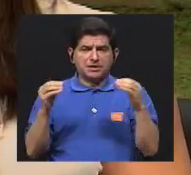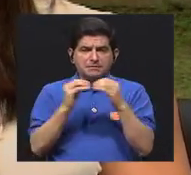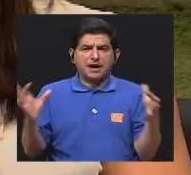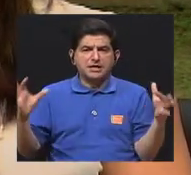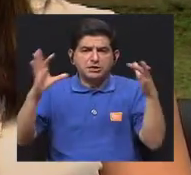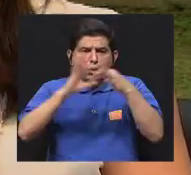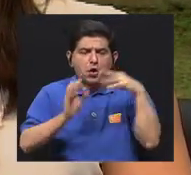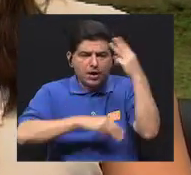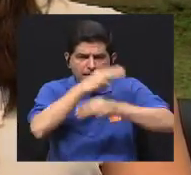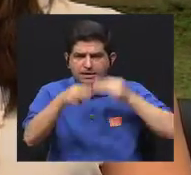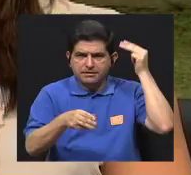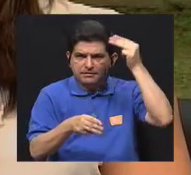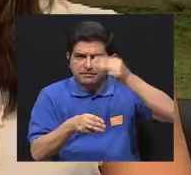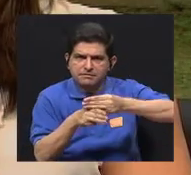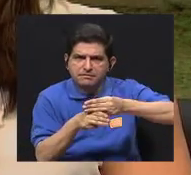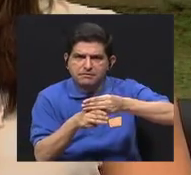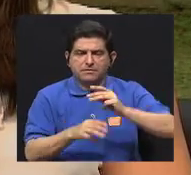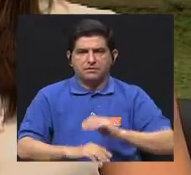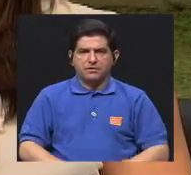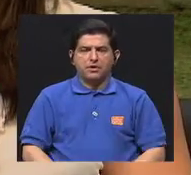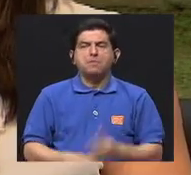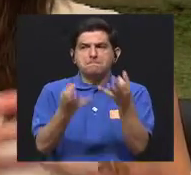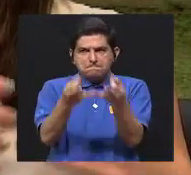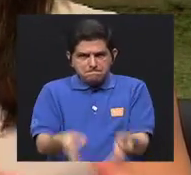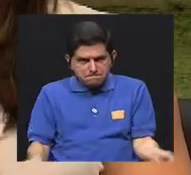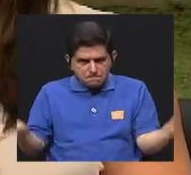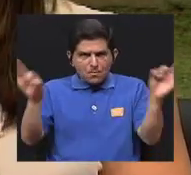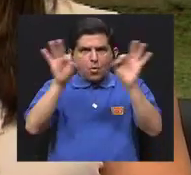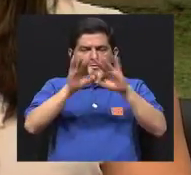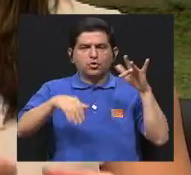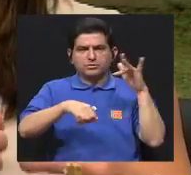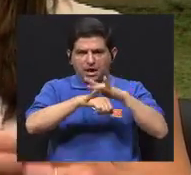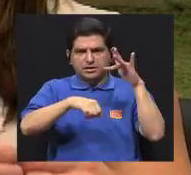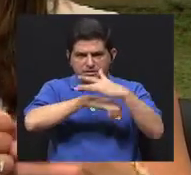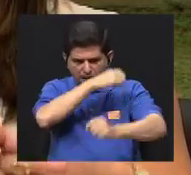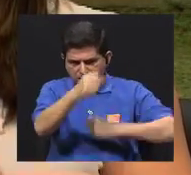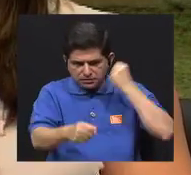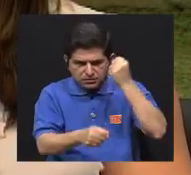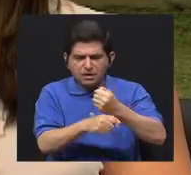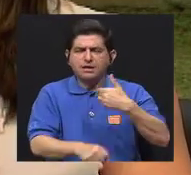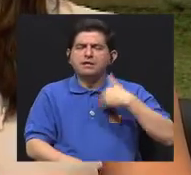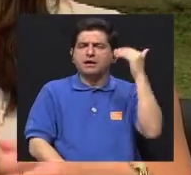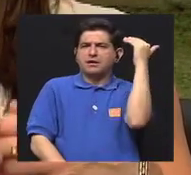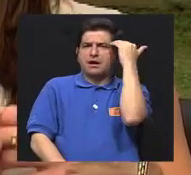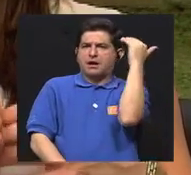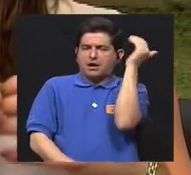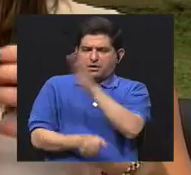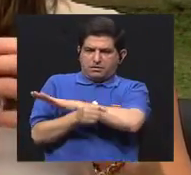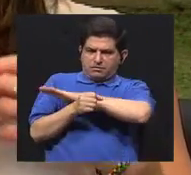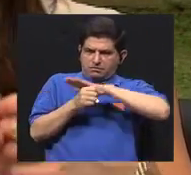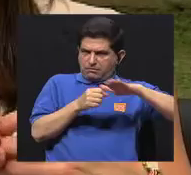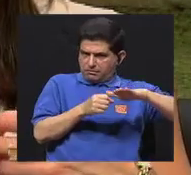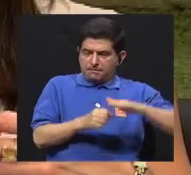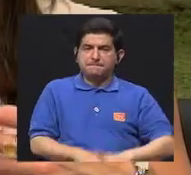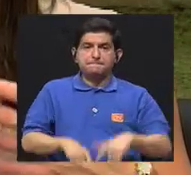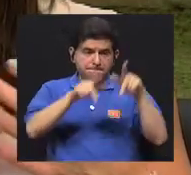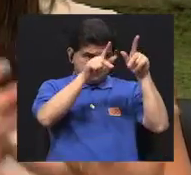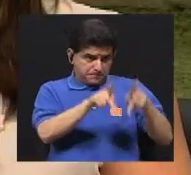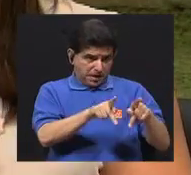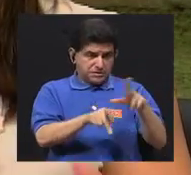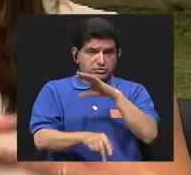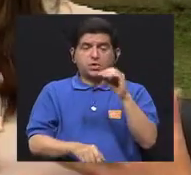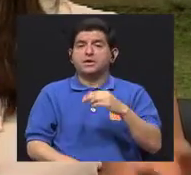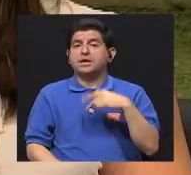con el mundo. Y entonces es importante desde edades tempranas que tengamos plena conciencia, tanto como pacientes o